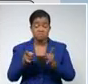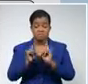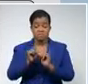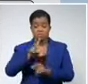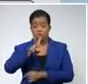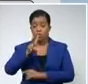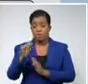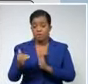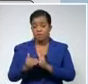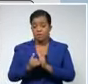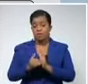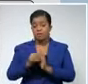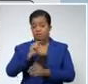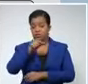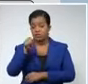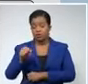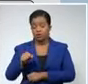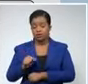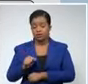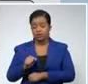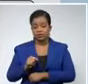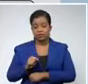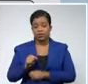de fallecidos,